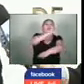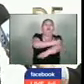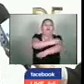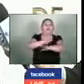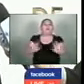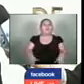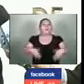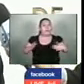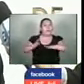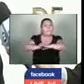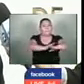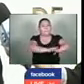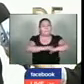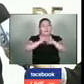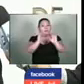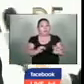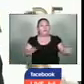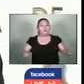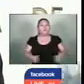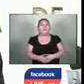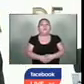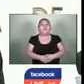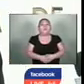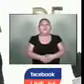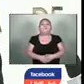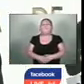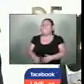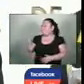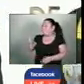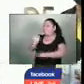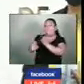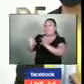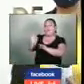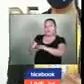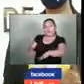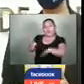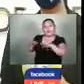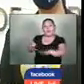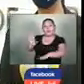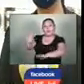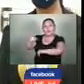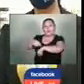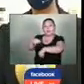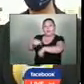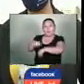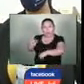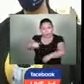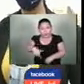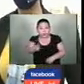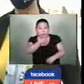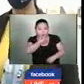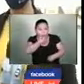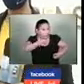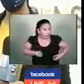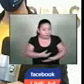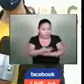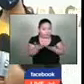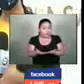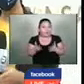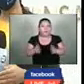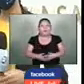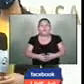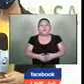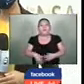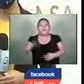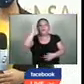estragos que puedan generar estas nuevas adaptaciones. Perfecto, ministro, muchísimas gracias por su tiempo. Esta es parte de la información que teníamos para compartir con ustedes.